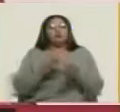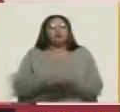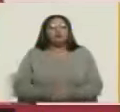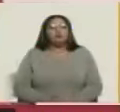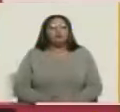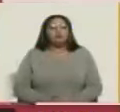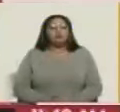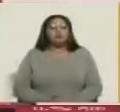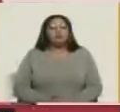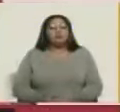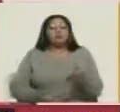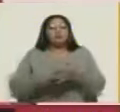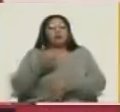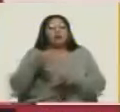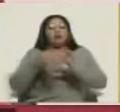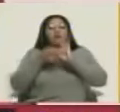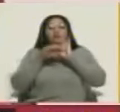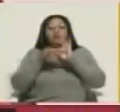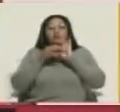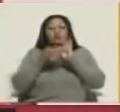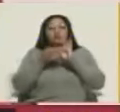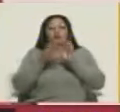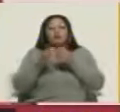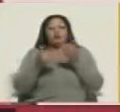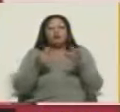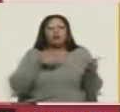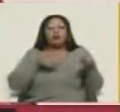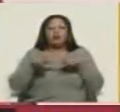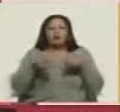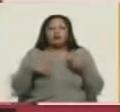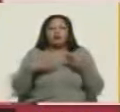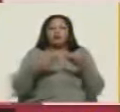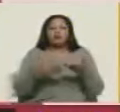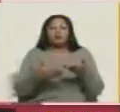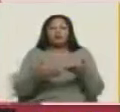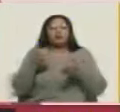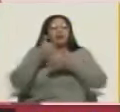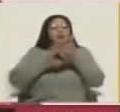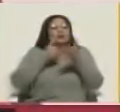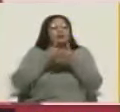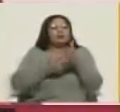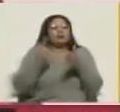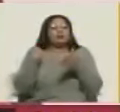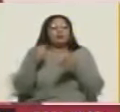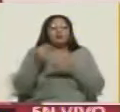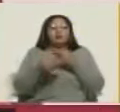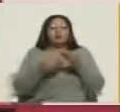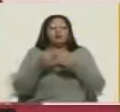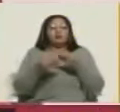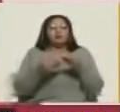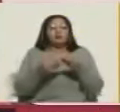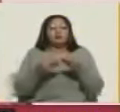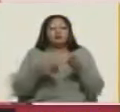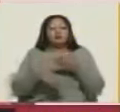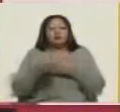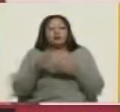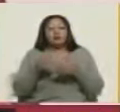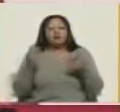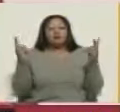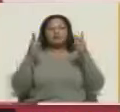más unidos que nunca, listos y dispuestos para dar las batallas que tengamos que dar y salir